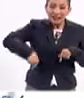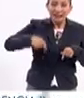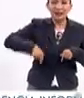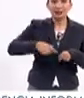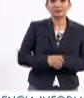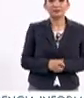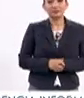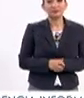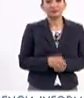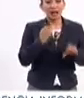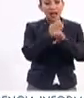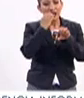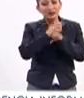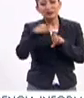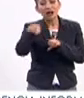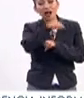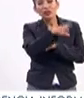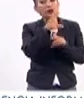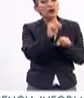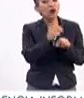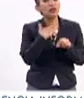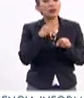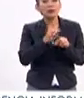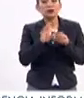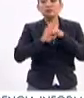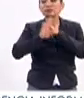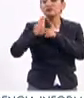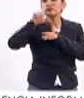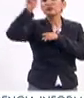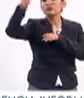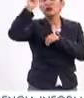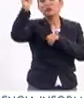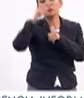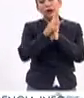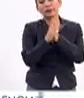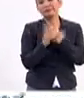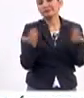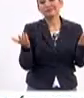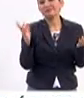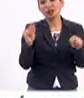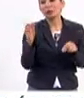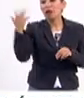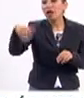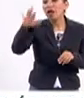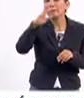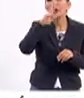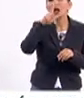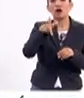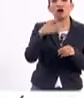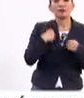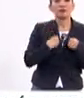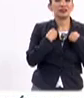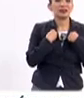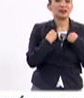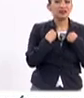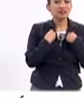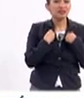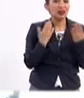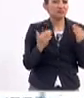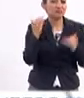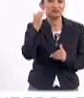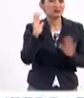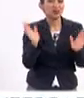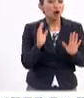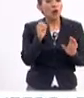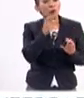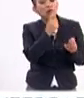nuestros estados, que no tengamos que migrar, ¿verdad? Por una razón de buscar una mejor nivel de